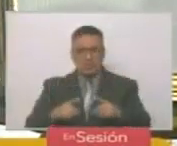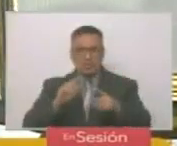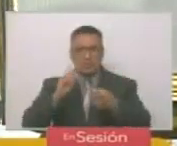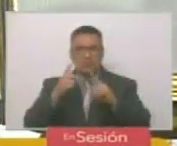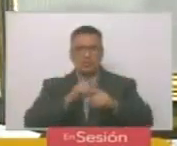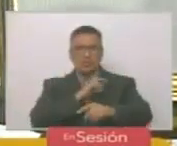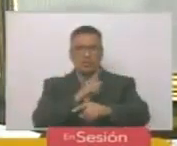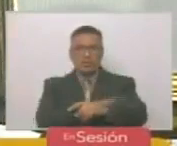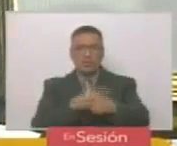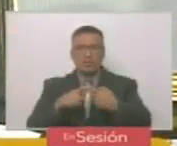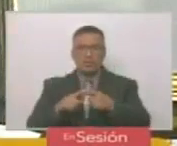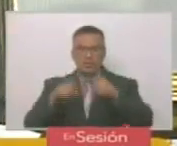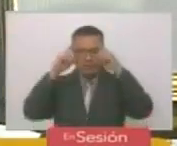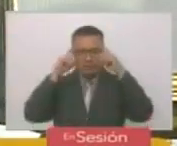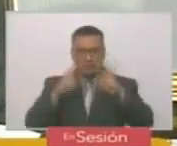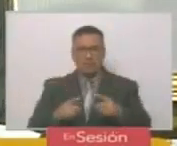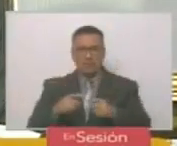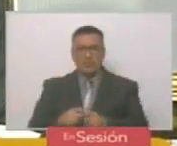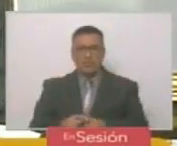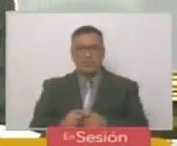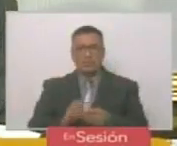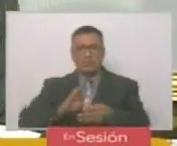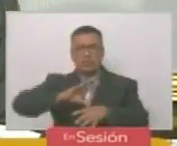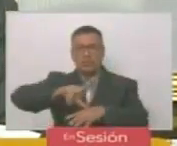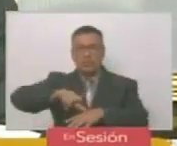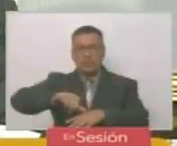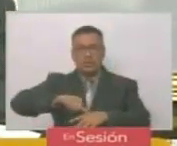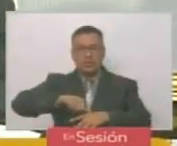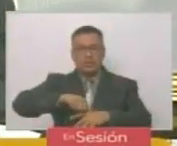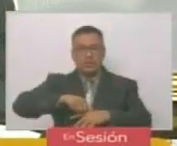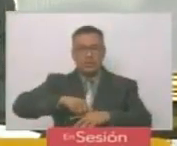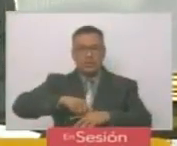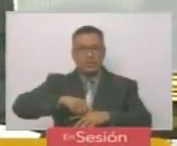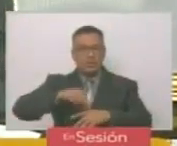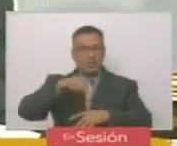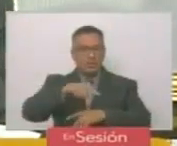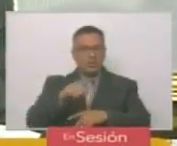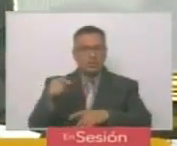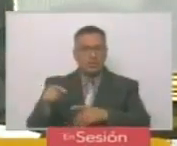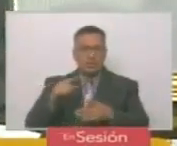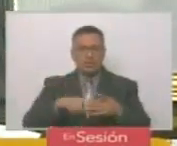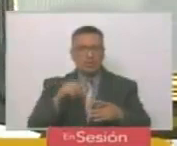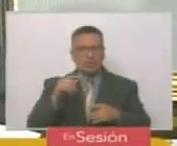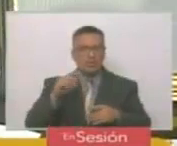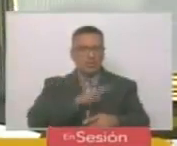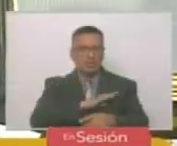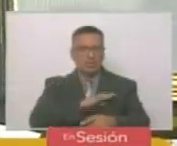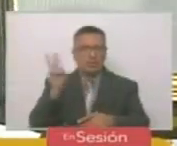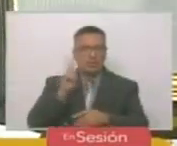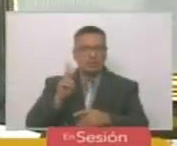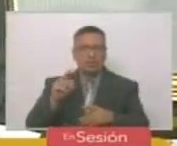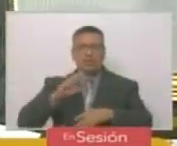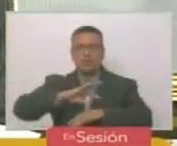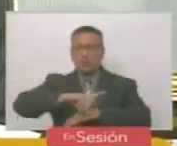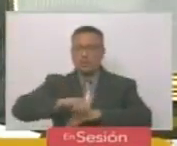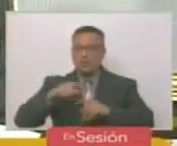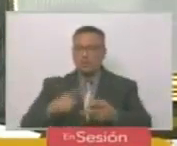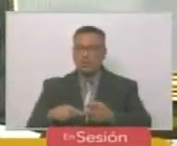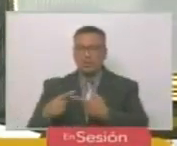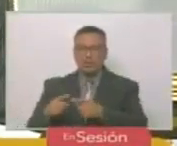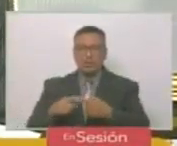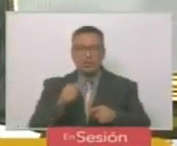o algún imperio decidía robar recursos que le pertenecen al pueblo de Venezuela, bloquear recursos que le pertenecen a